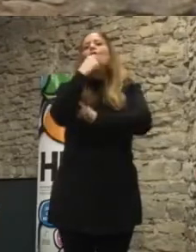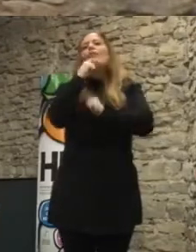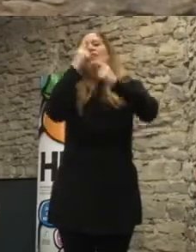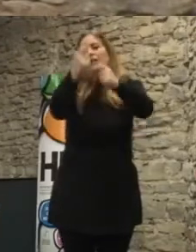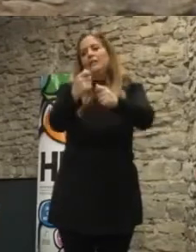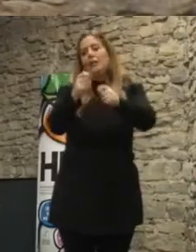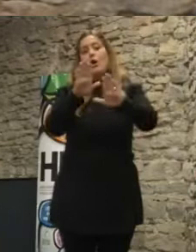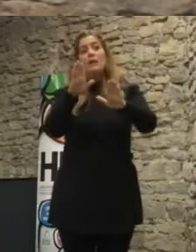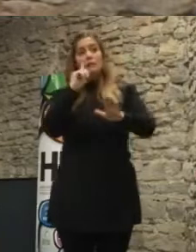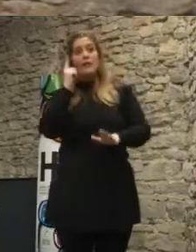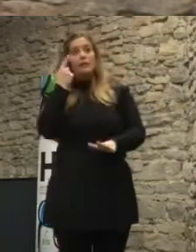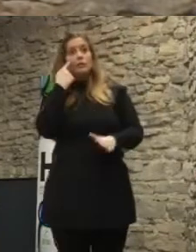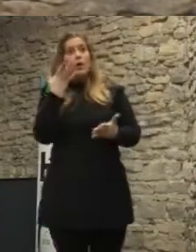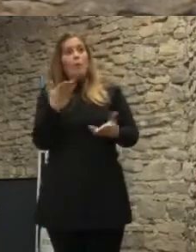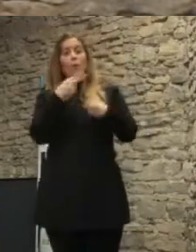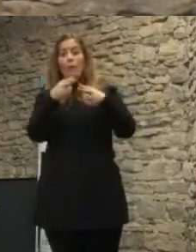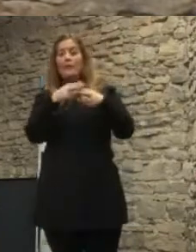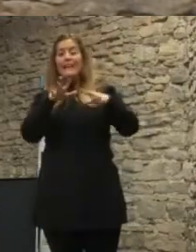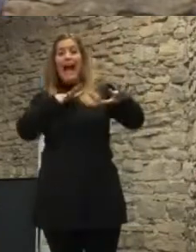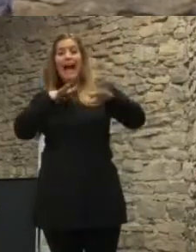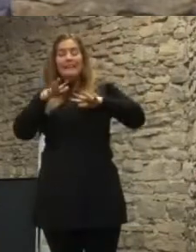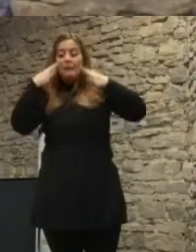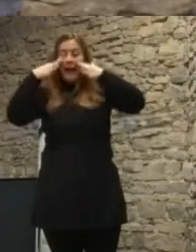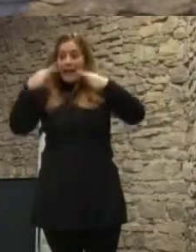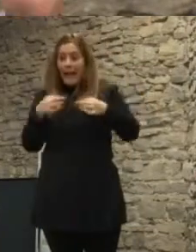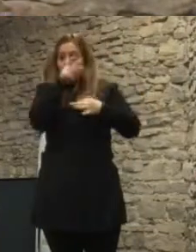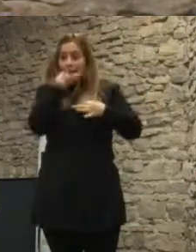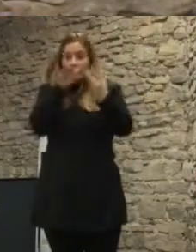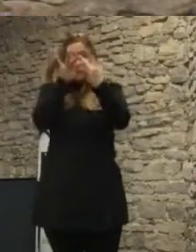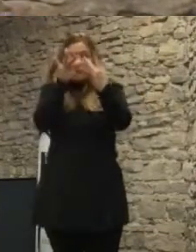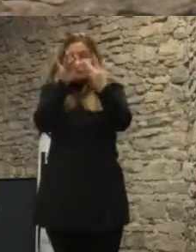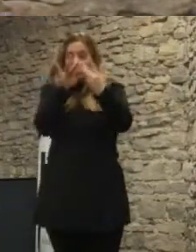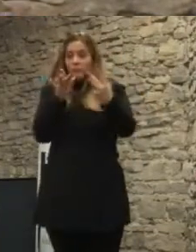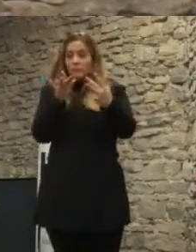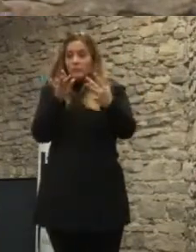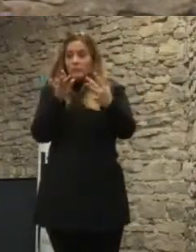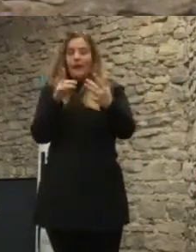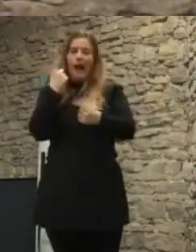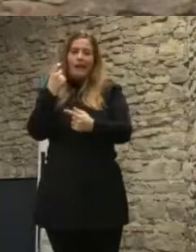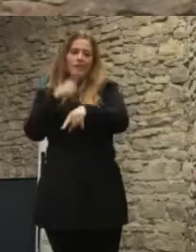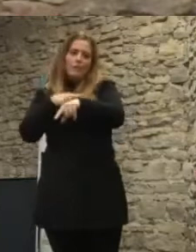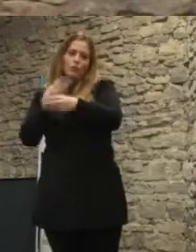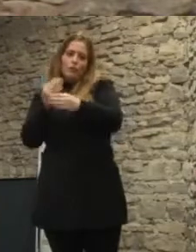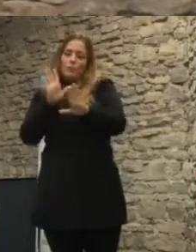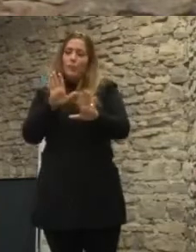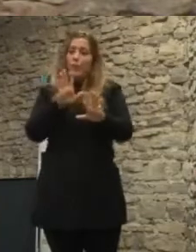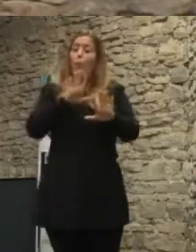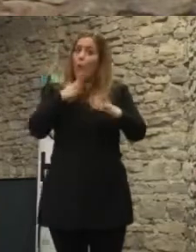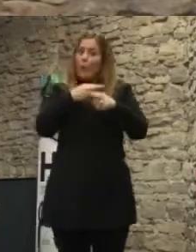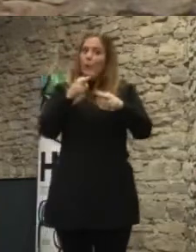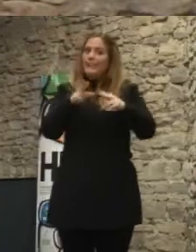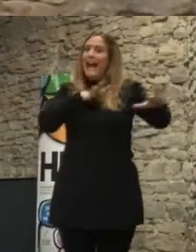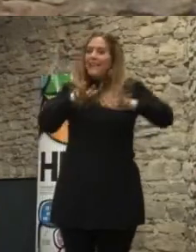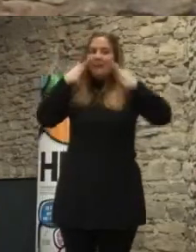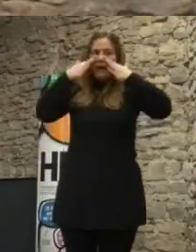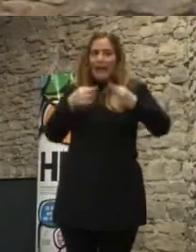hay una política activa, lo que pasa es que entraríamos ahora, necesitaríamos mucho tiempo para eso, ¿no? Pero cuando hay una política activa que acompaña eso,